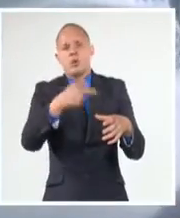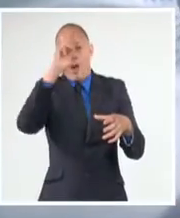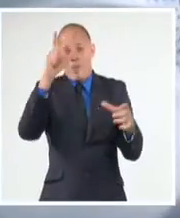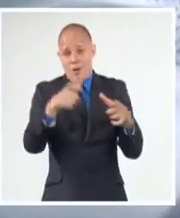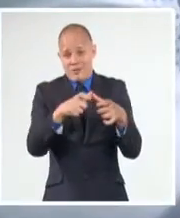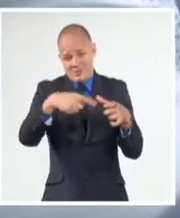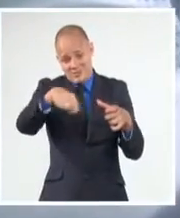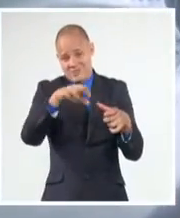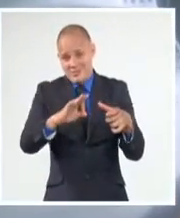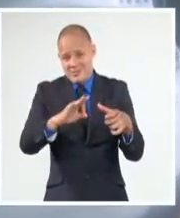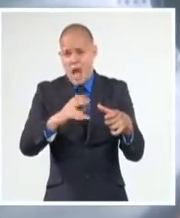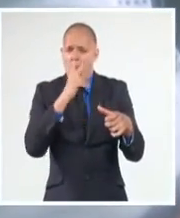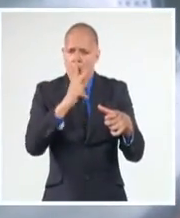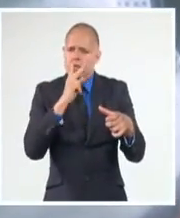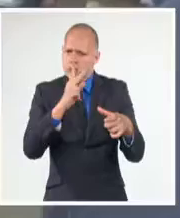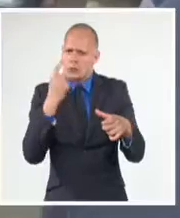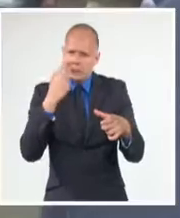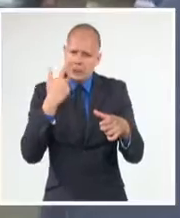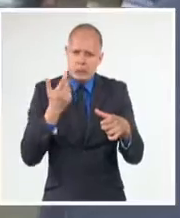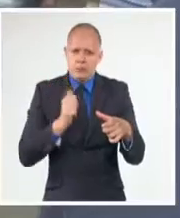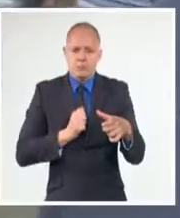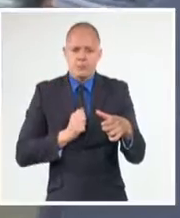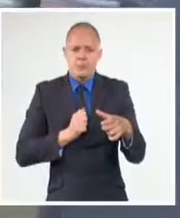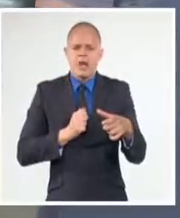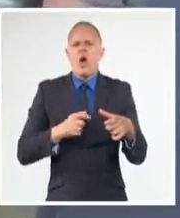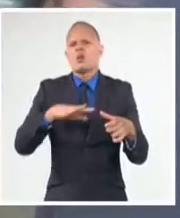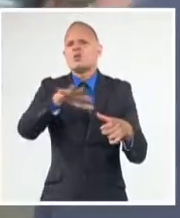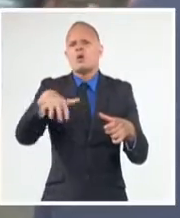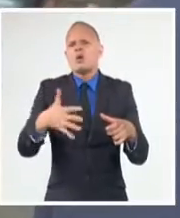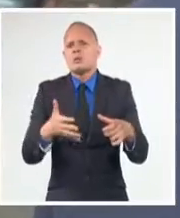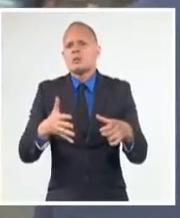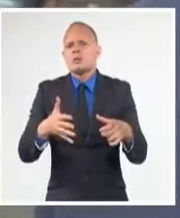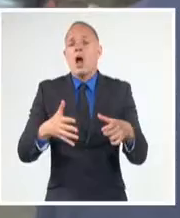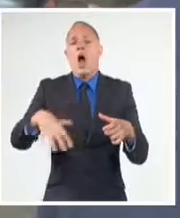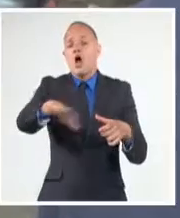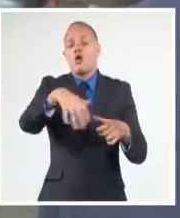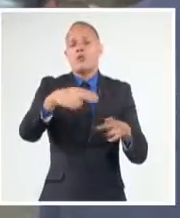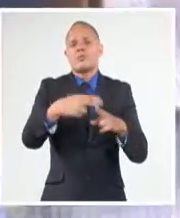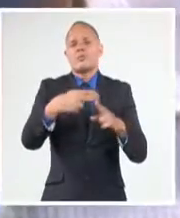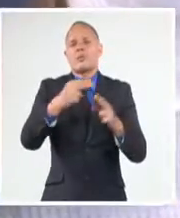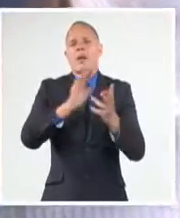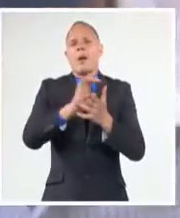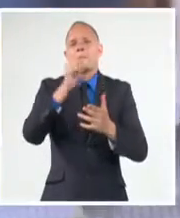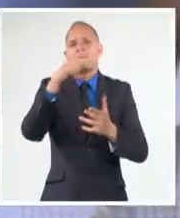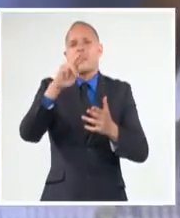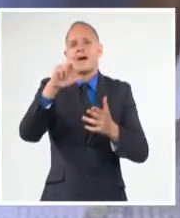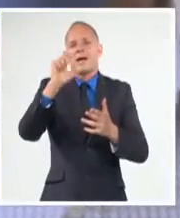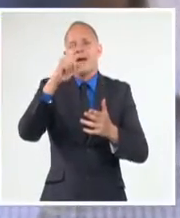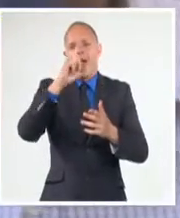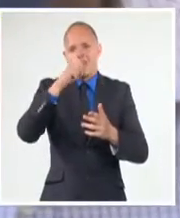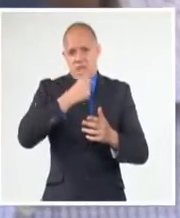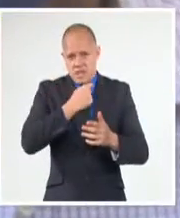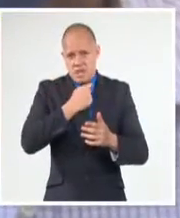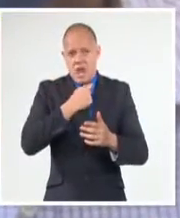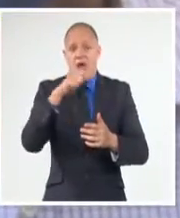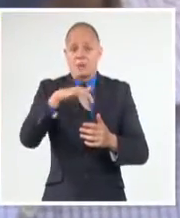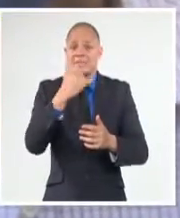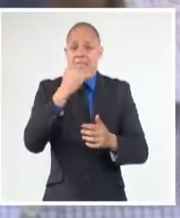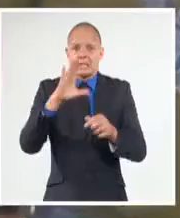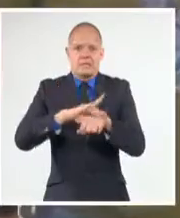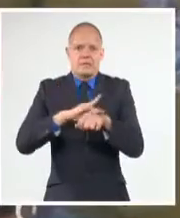Servicios Hospitalarios Juan Manuel Márquez, ubicado en el Consejo Popular de Marcané, uno de los más afectados, y que hasta el